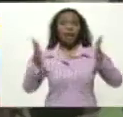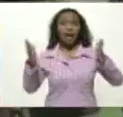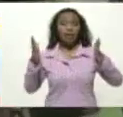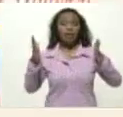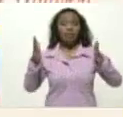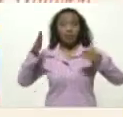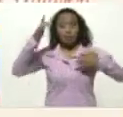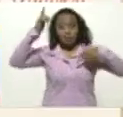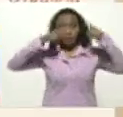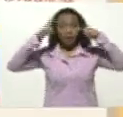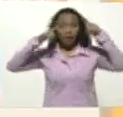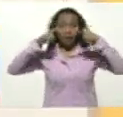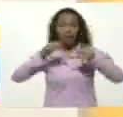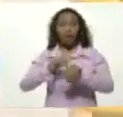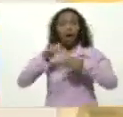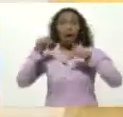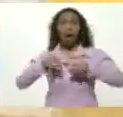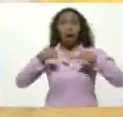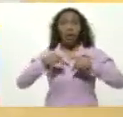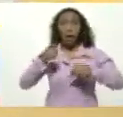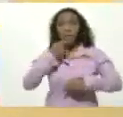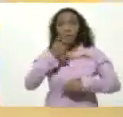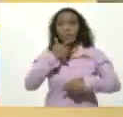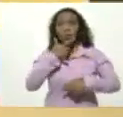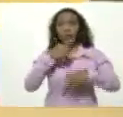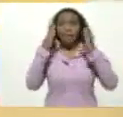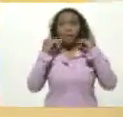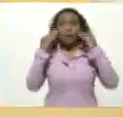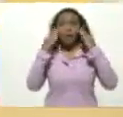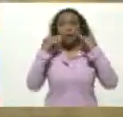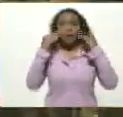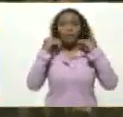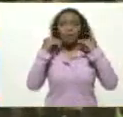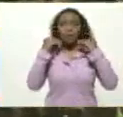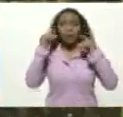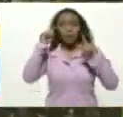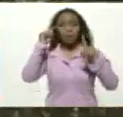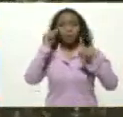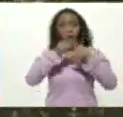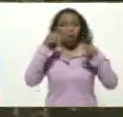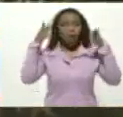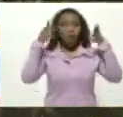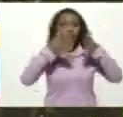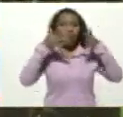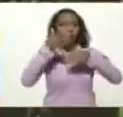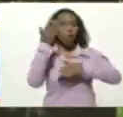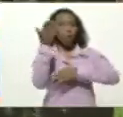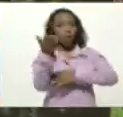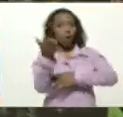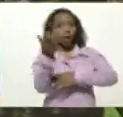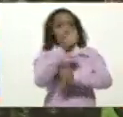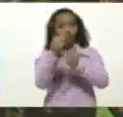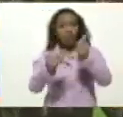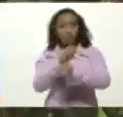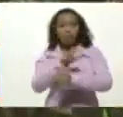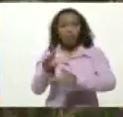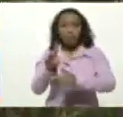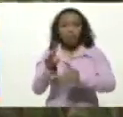Chávez. Desde acá, en esta hermosa experiencia orientada por usted, por nuestro vicepresidente del área